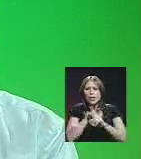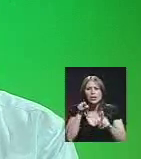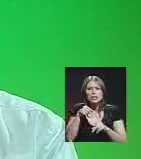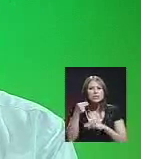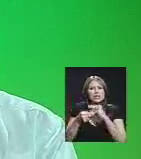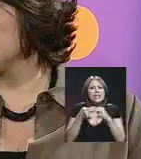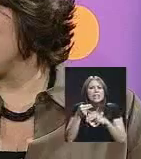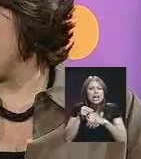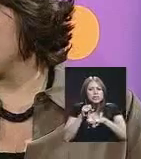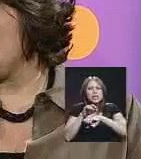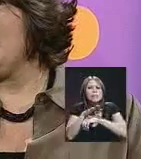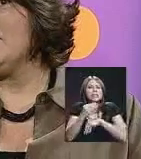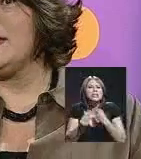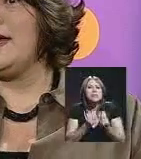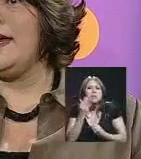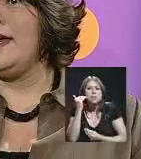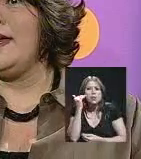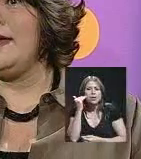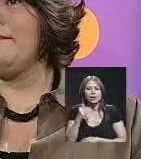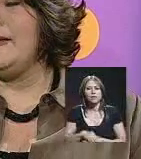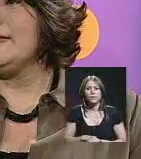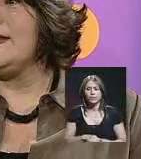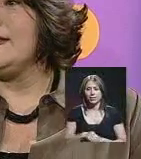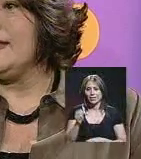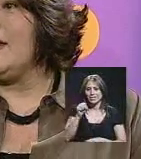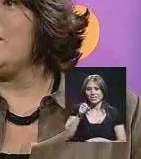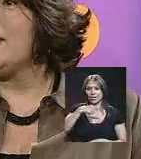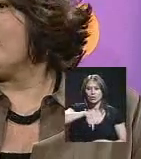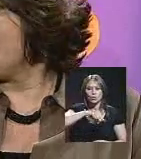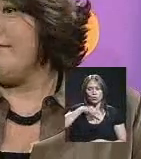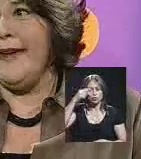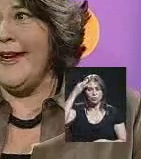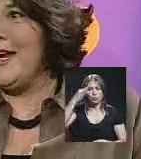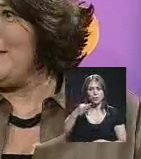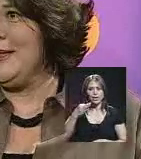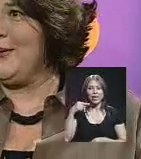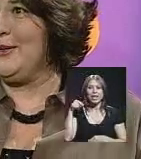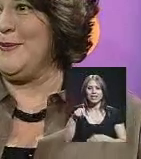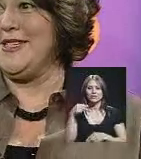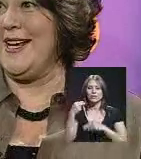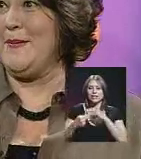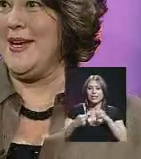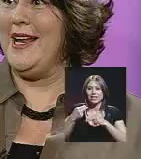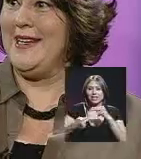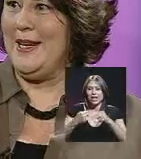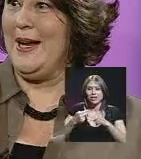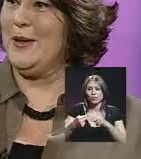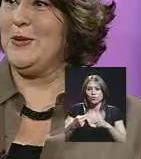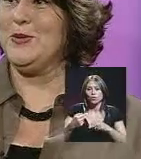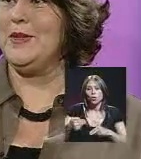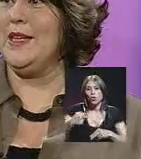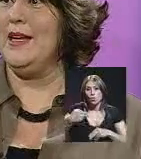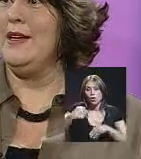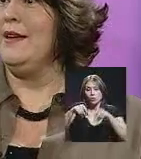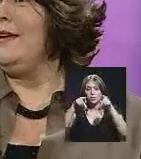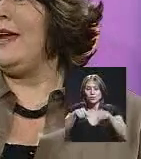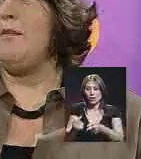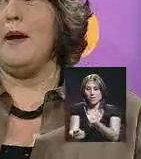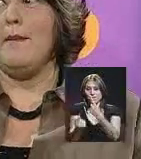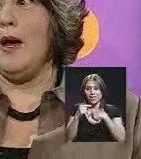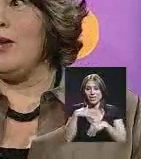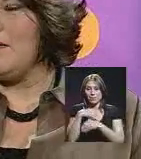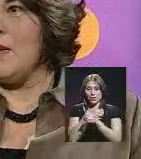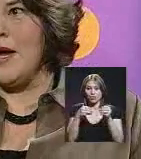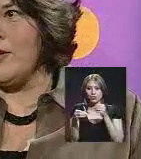este caso? Sí, o sea, pensamos que es hereditario, que generalmente cuando me llega a mí alguien a consulta,